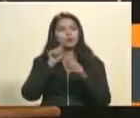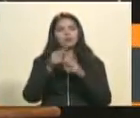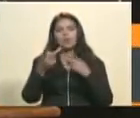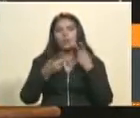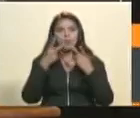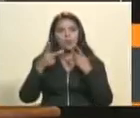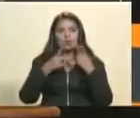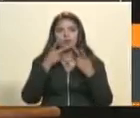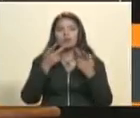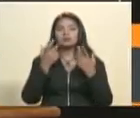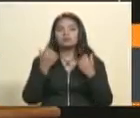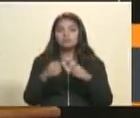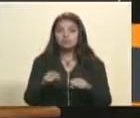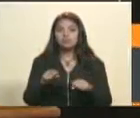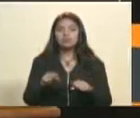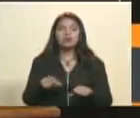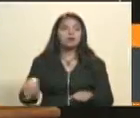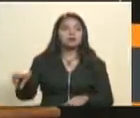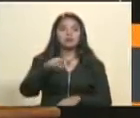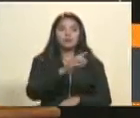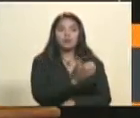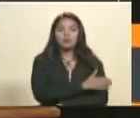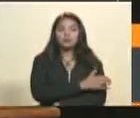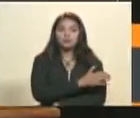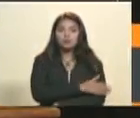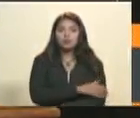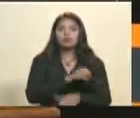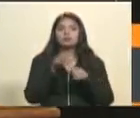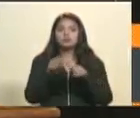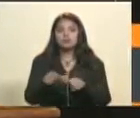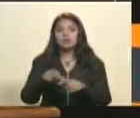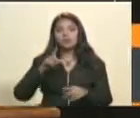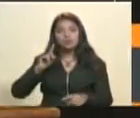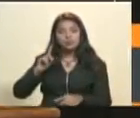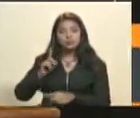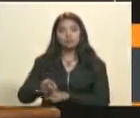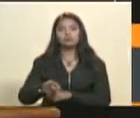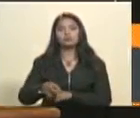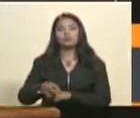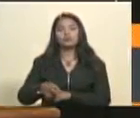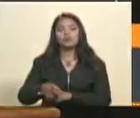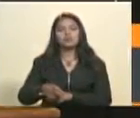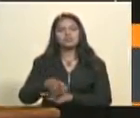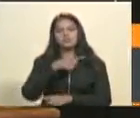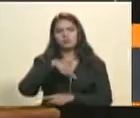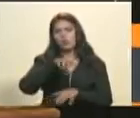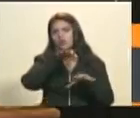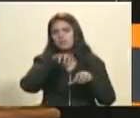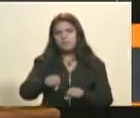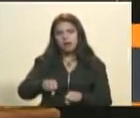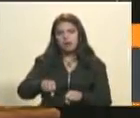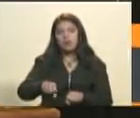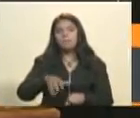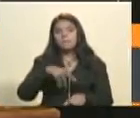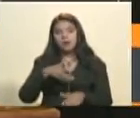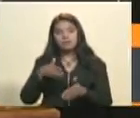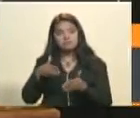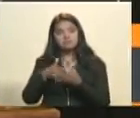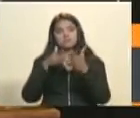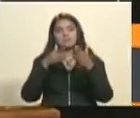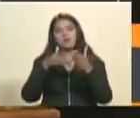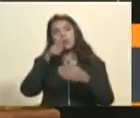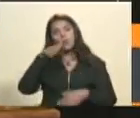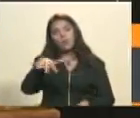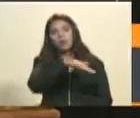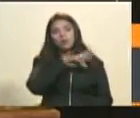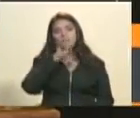políticos que ejecuta la derecha fascista, siguiendo instrucciones de sus amos imperiales para agredir al